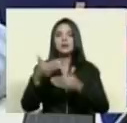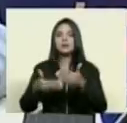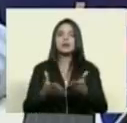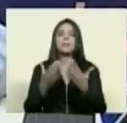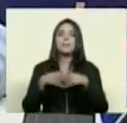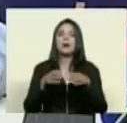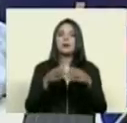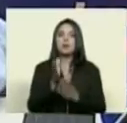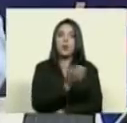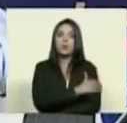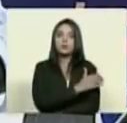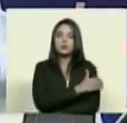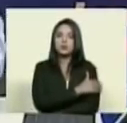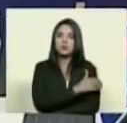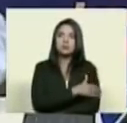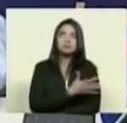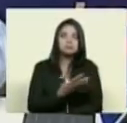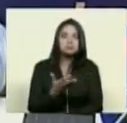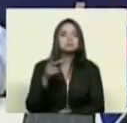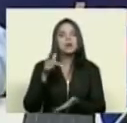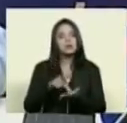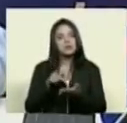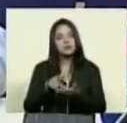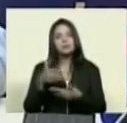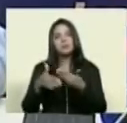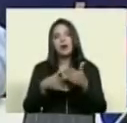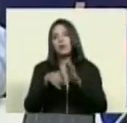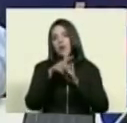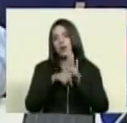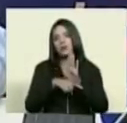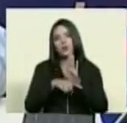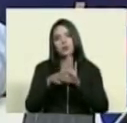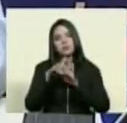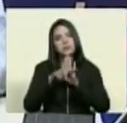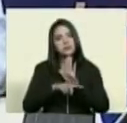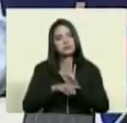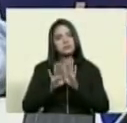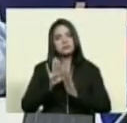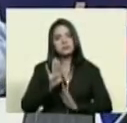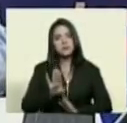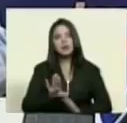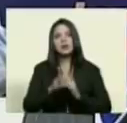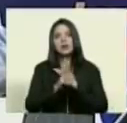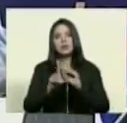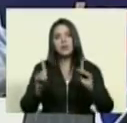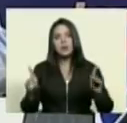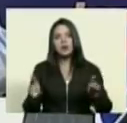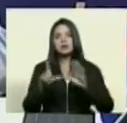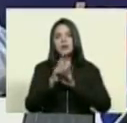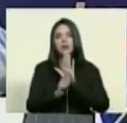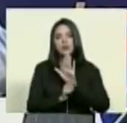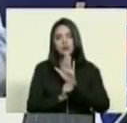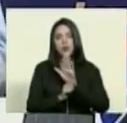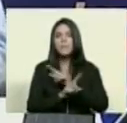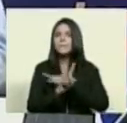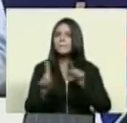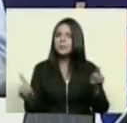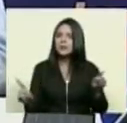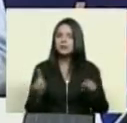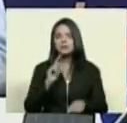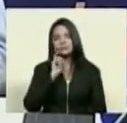oposición que, bueno, que participan bajo las normas de la democracia y la Constitución. Pero